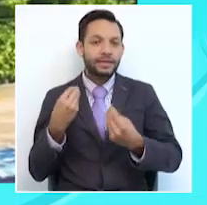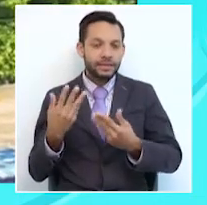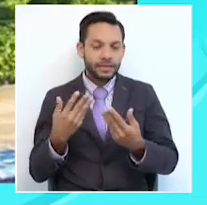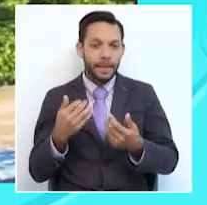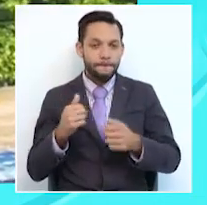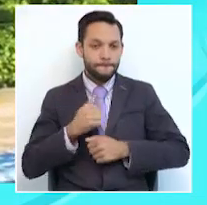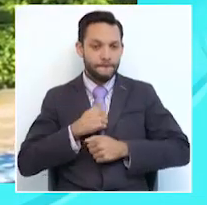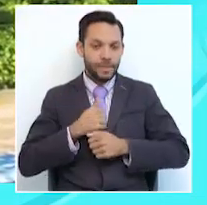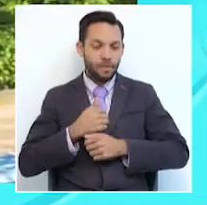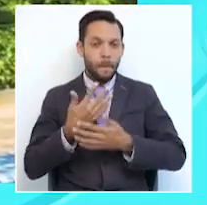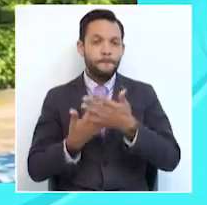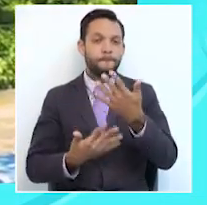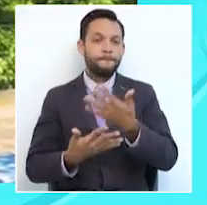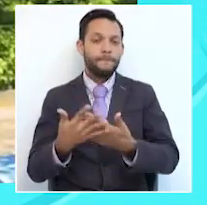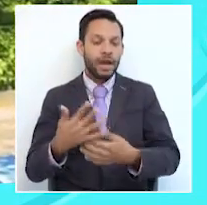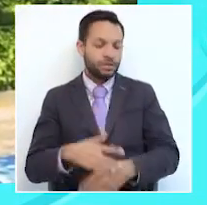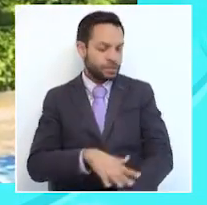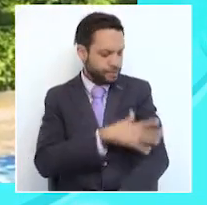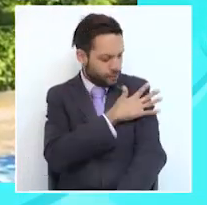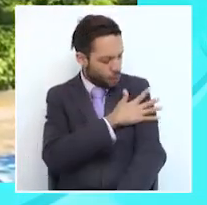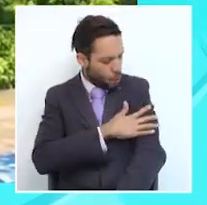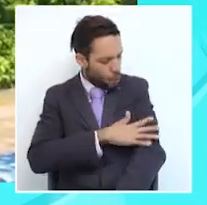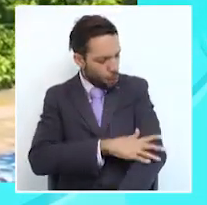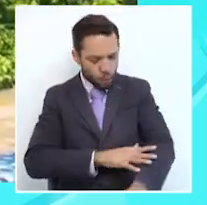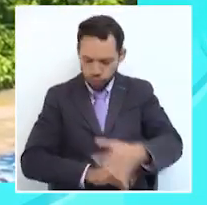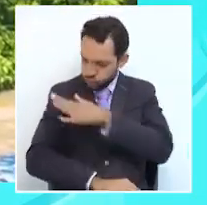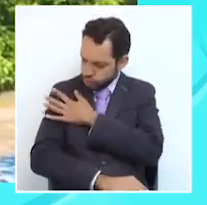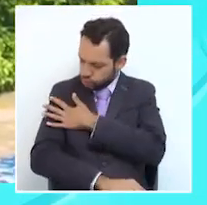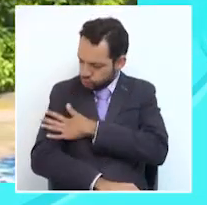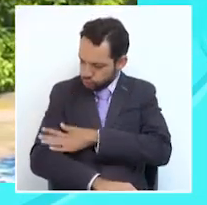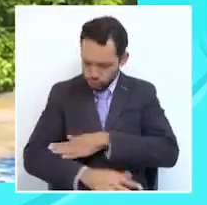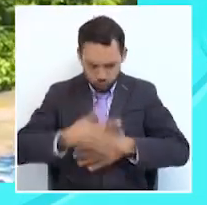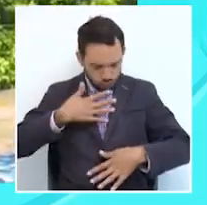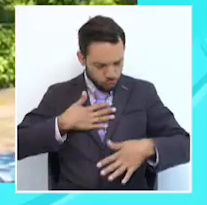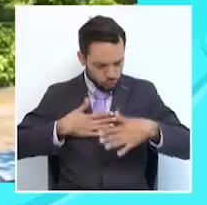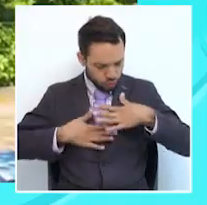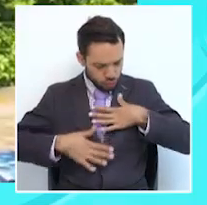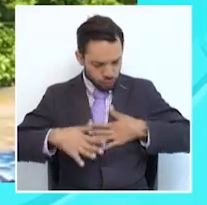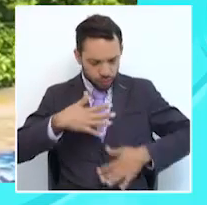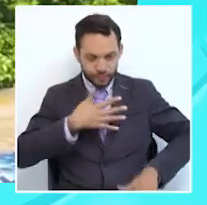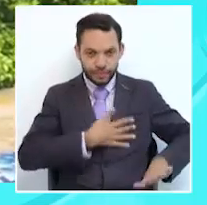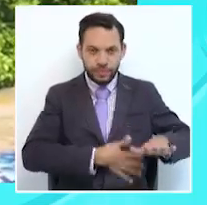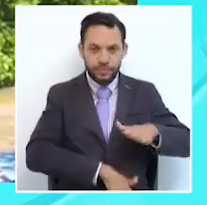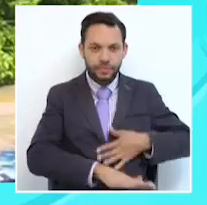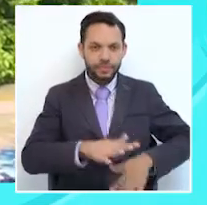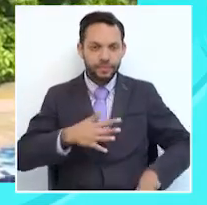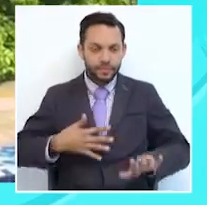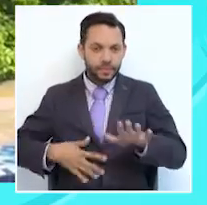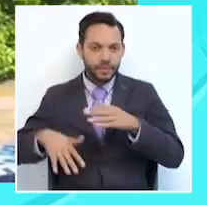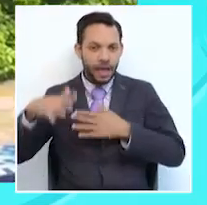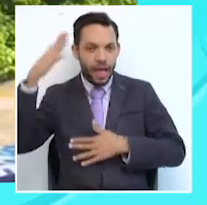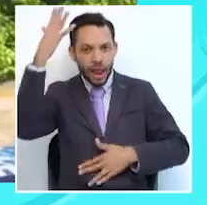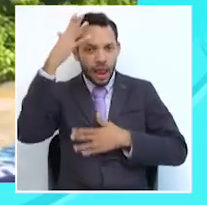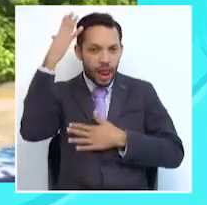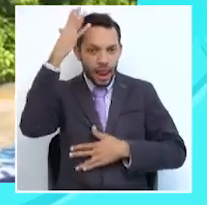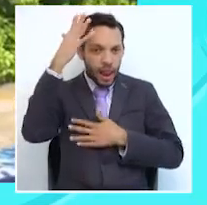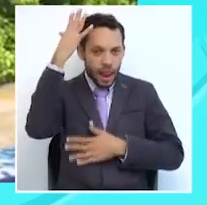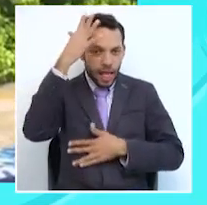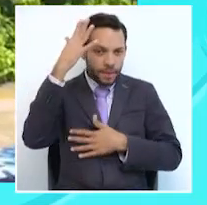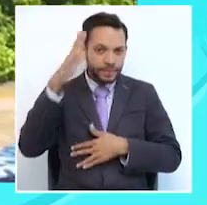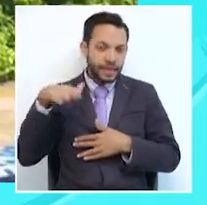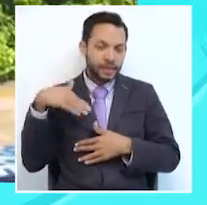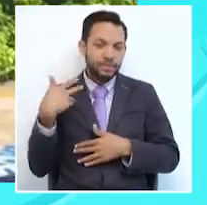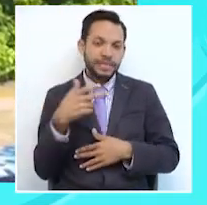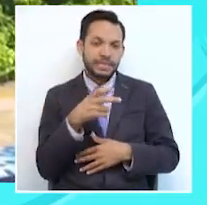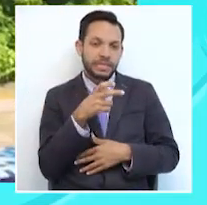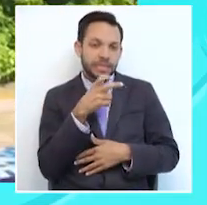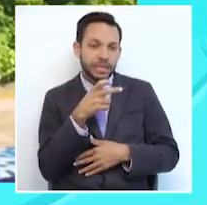manos para luego tener una ducha al clima y pasar posteriormente a la tina con hielo y a